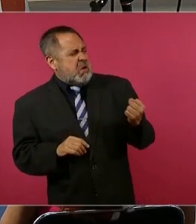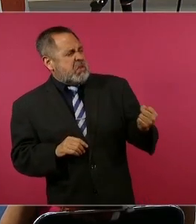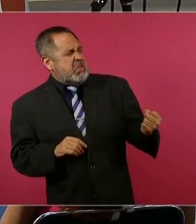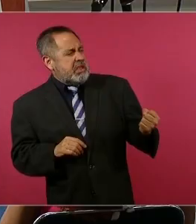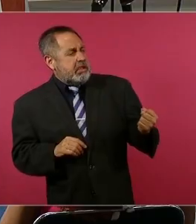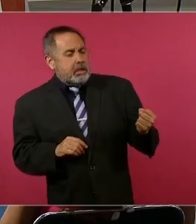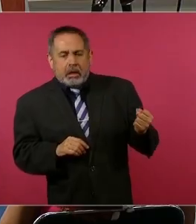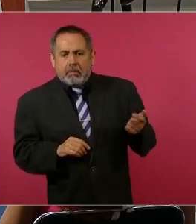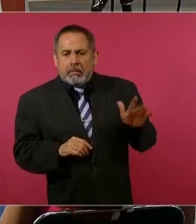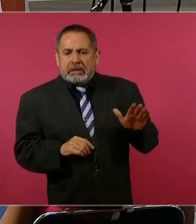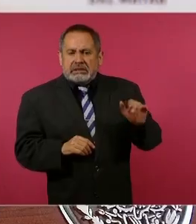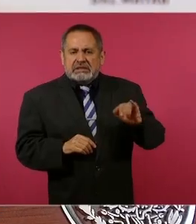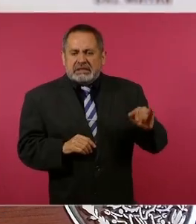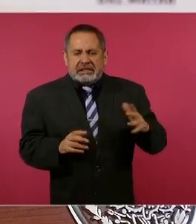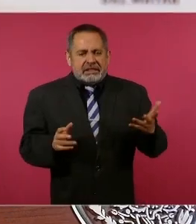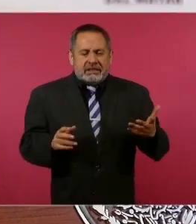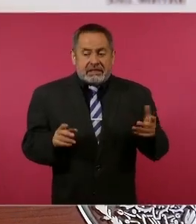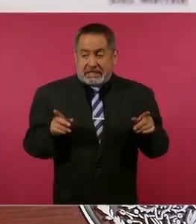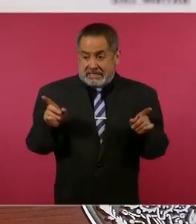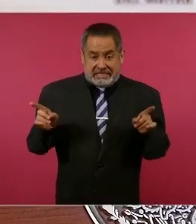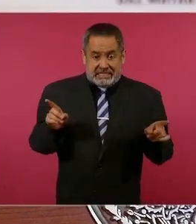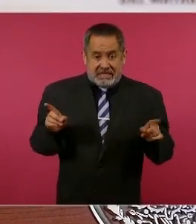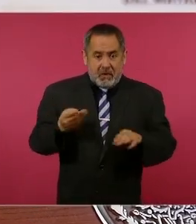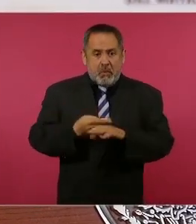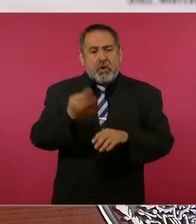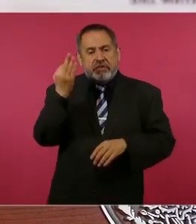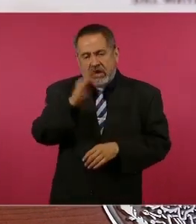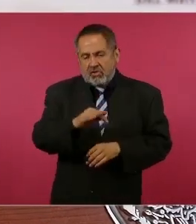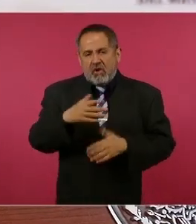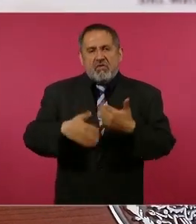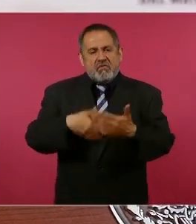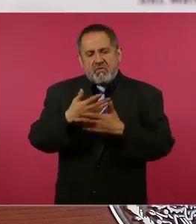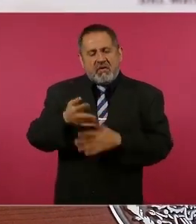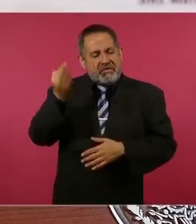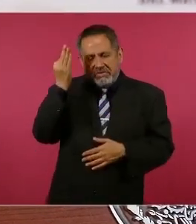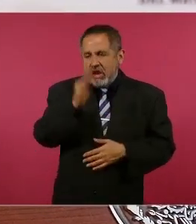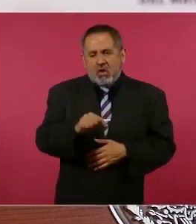y suelen ser muy traidores al paso del tiempo.